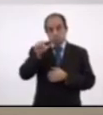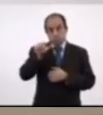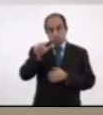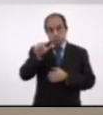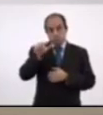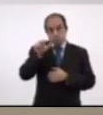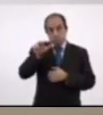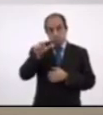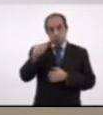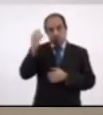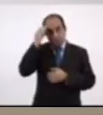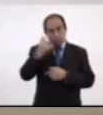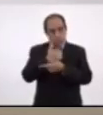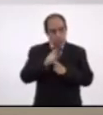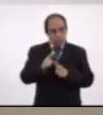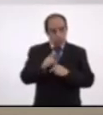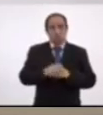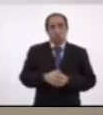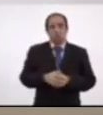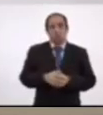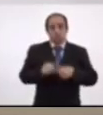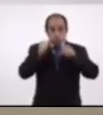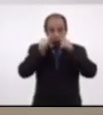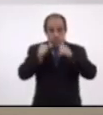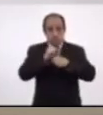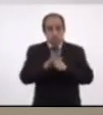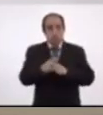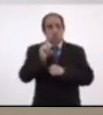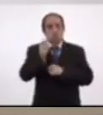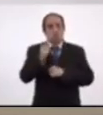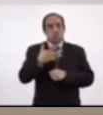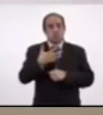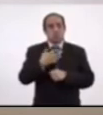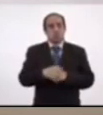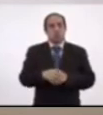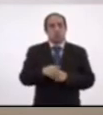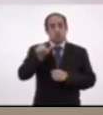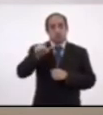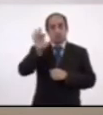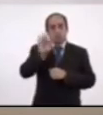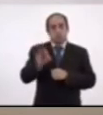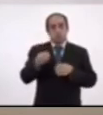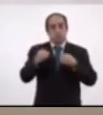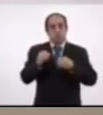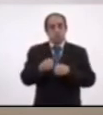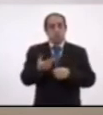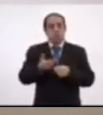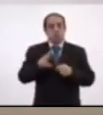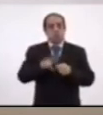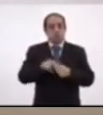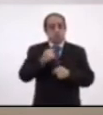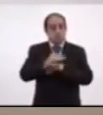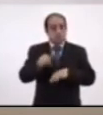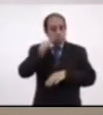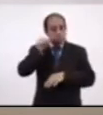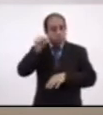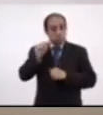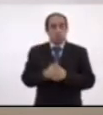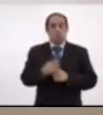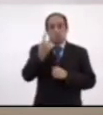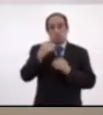4.518 camas disponibles para atención a COVID. Eso significa que estamos a 17% de ocupación hospitalaria con los datos de ayer.